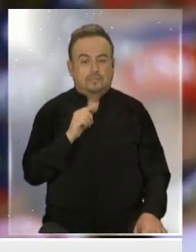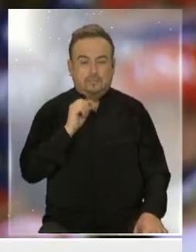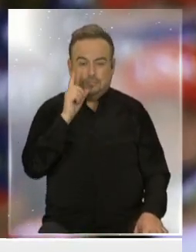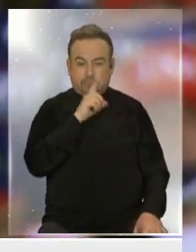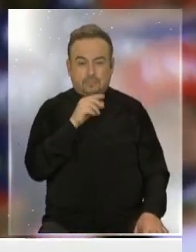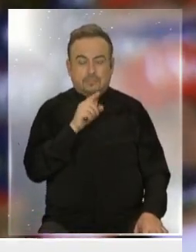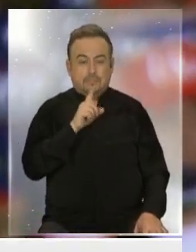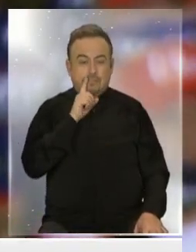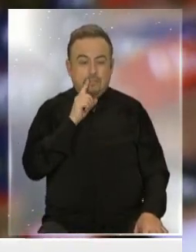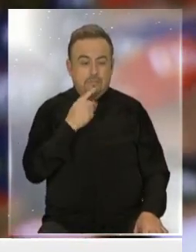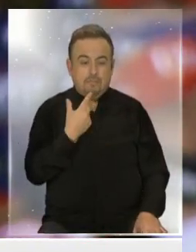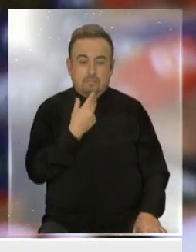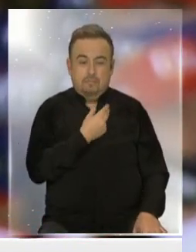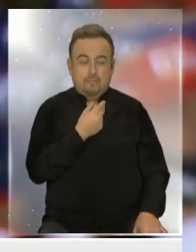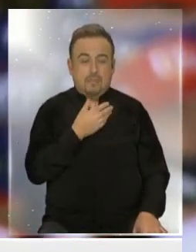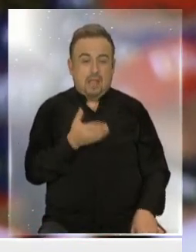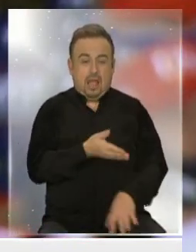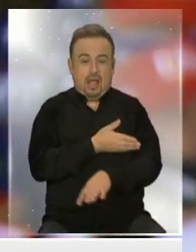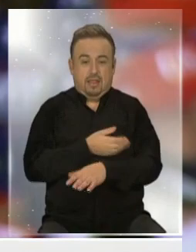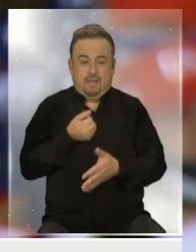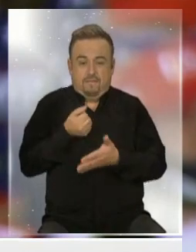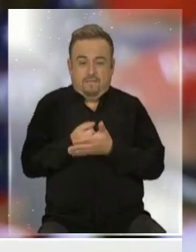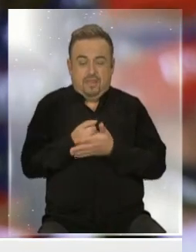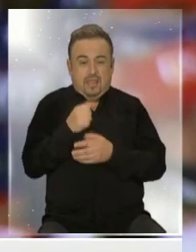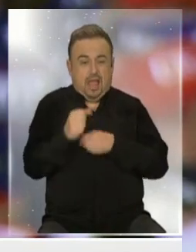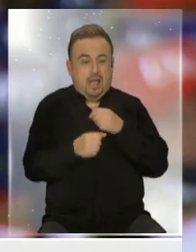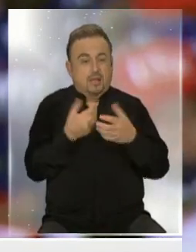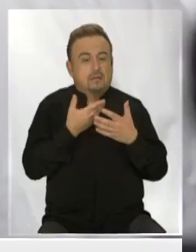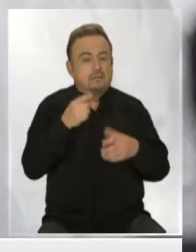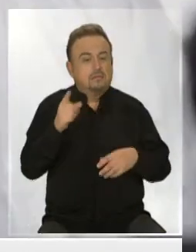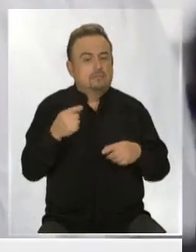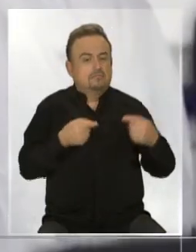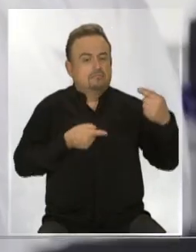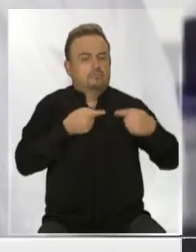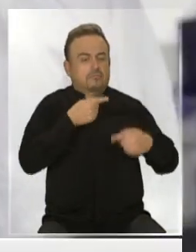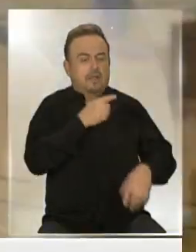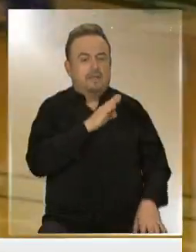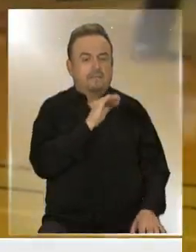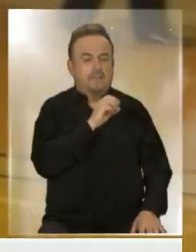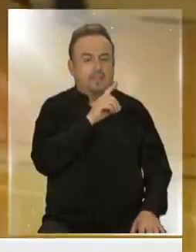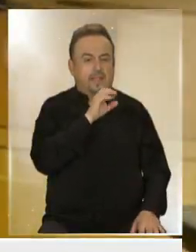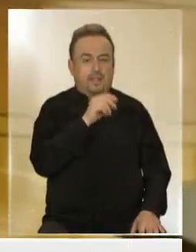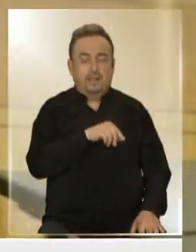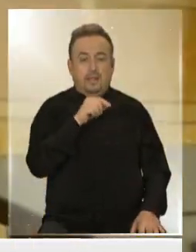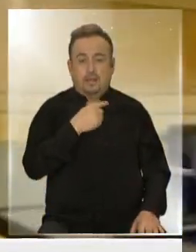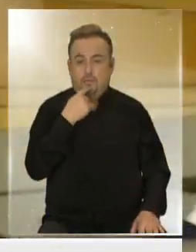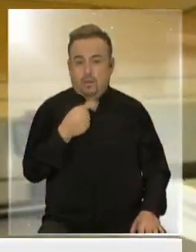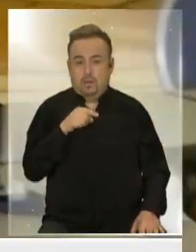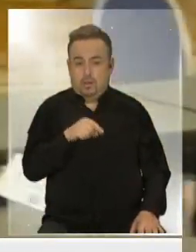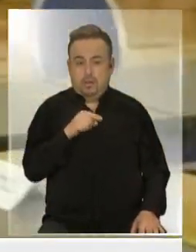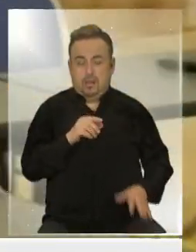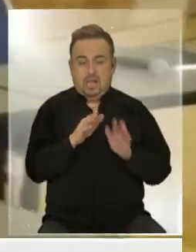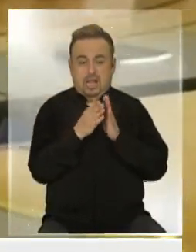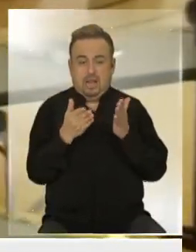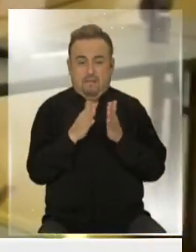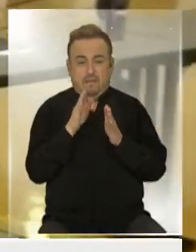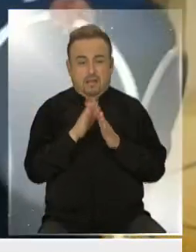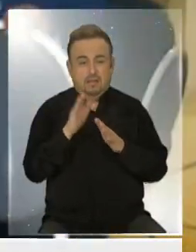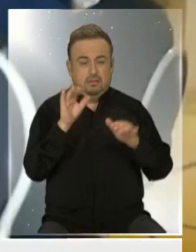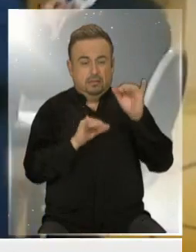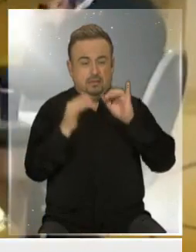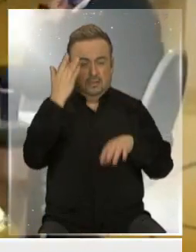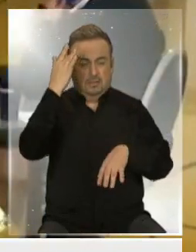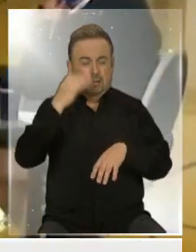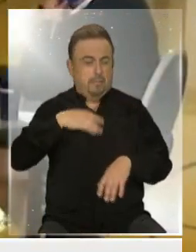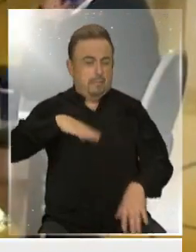dificultad de tener una vacuna antes de fin de año. Bueno, ¿qué ha pasado con su rival demócrata Joe Biden? Primero contarles que la revista científica